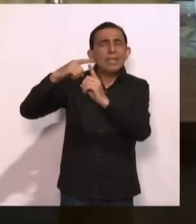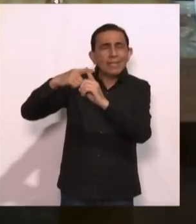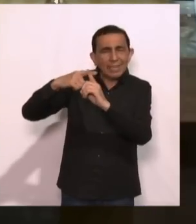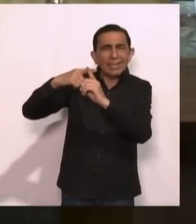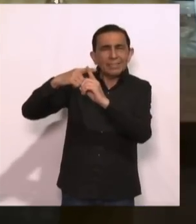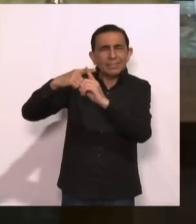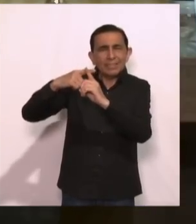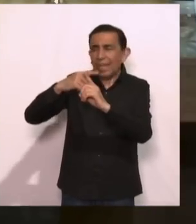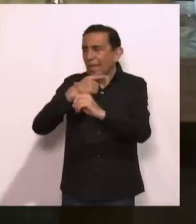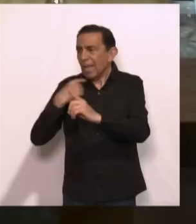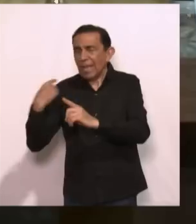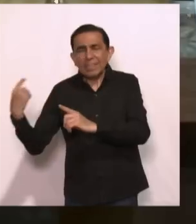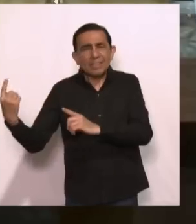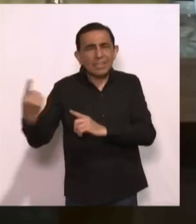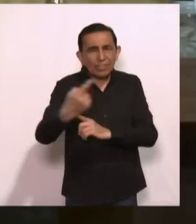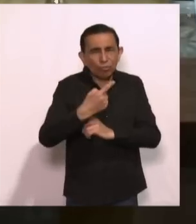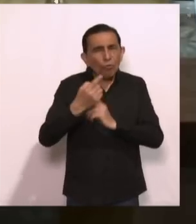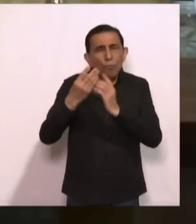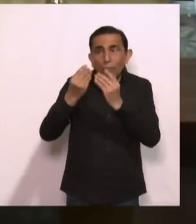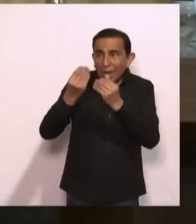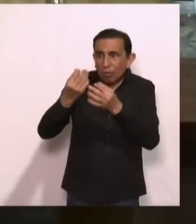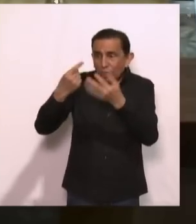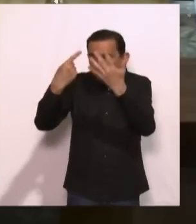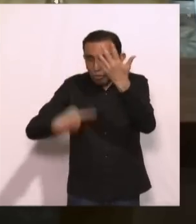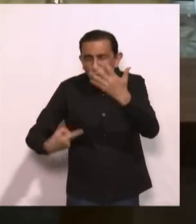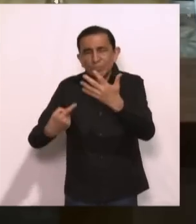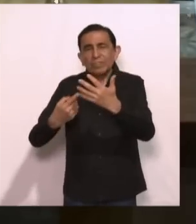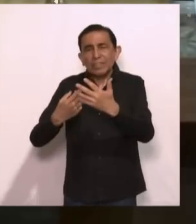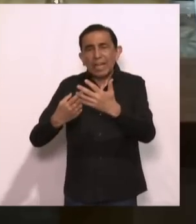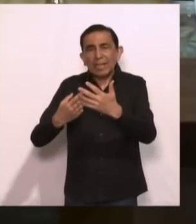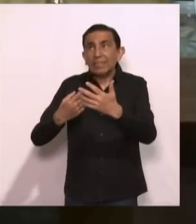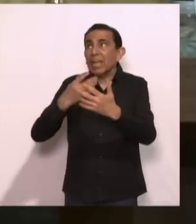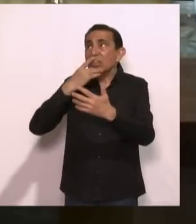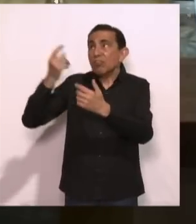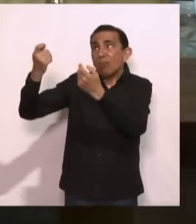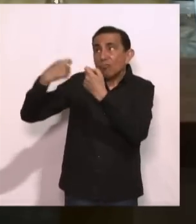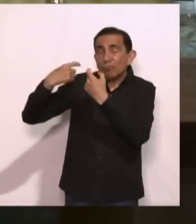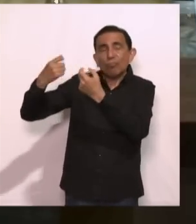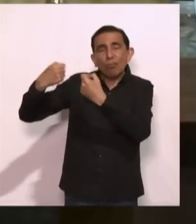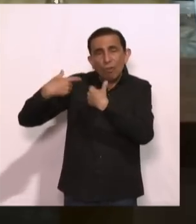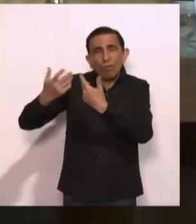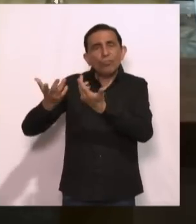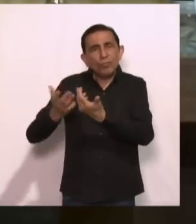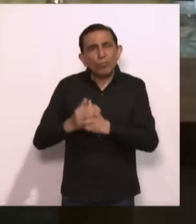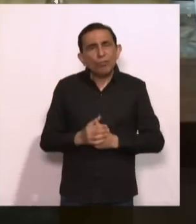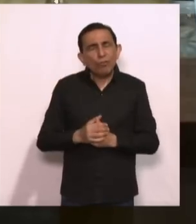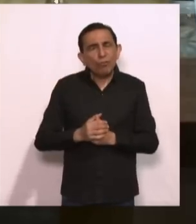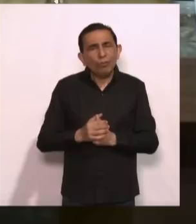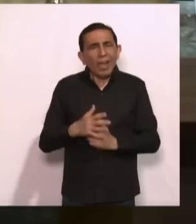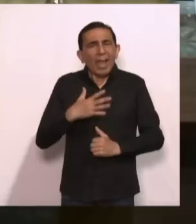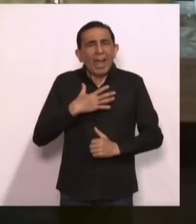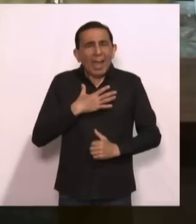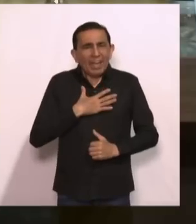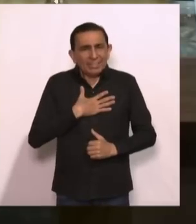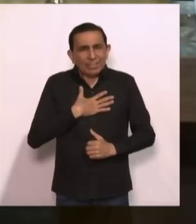el tesoro de los valores que Cristo ha depositado en ella y despliegue actitudes